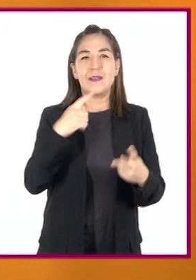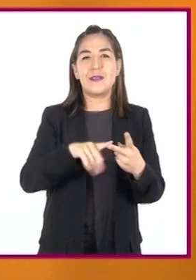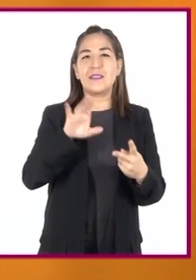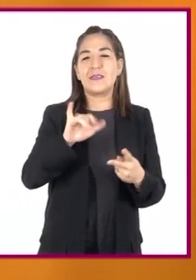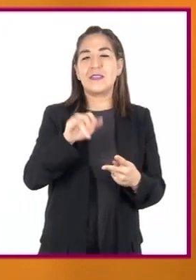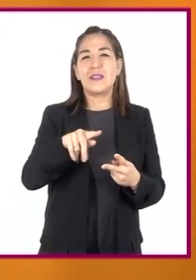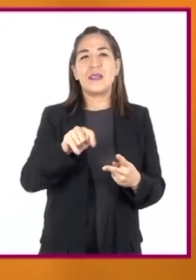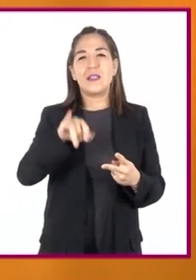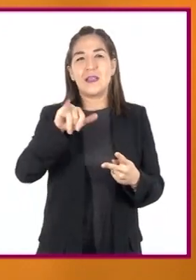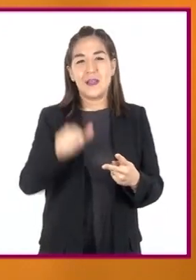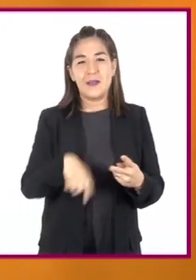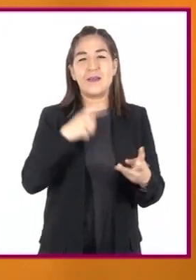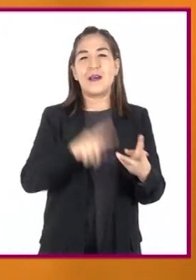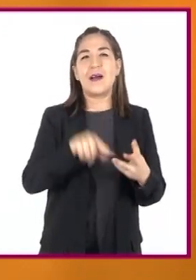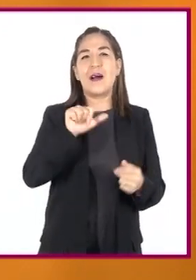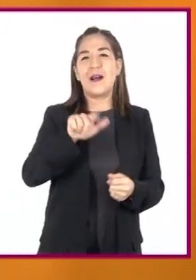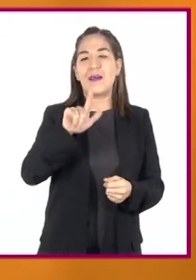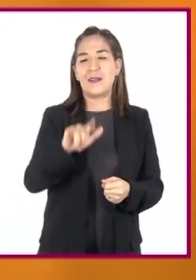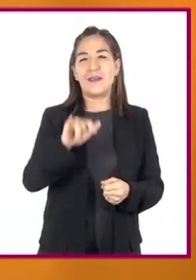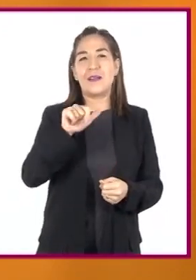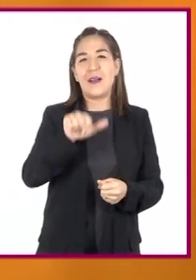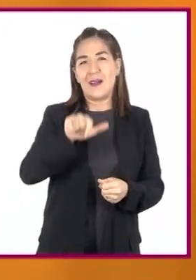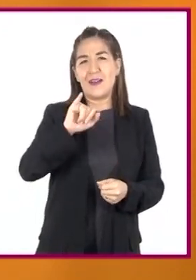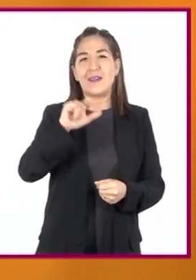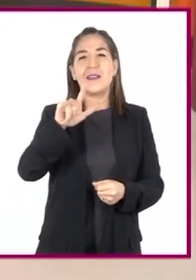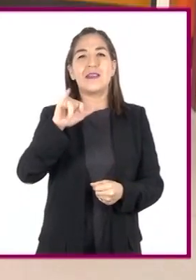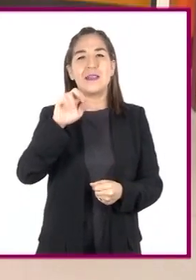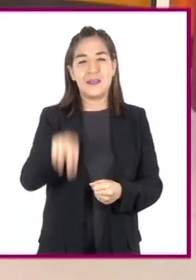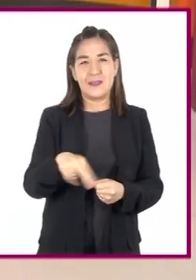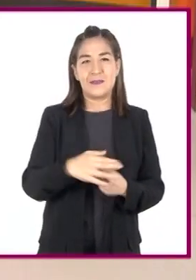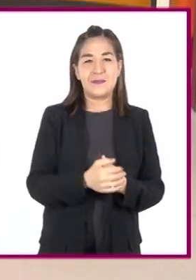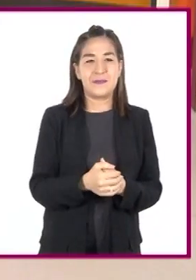Guadalupe Hernández Pérez y Ailín Stephanie Jiménez González.